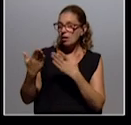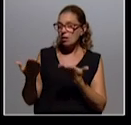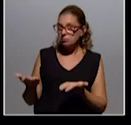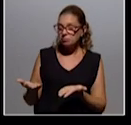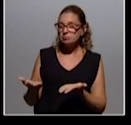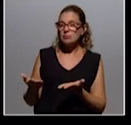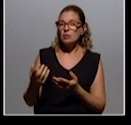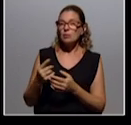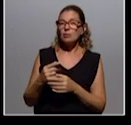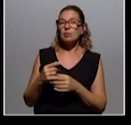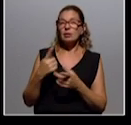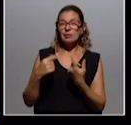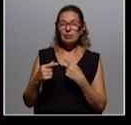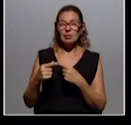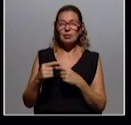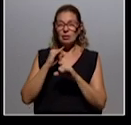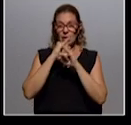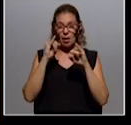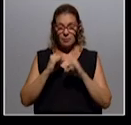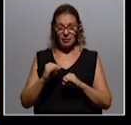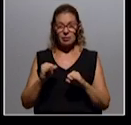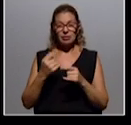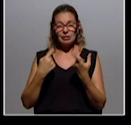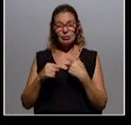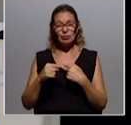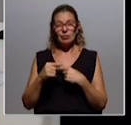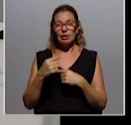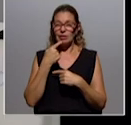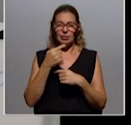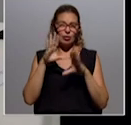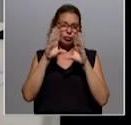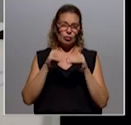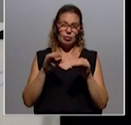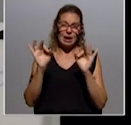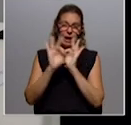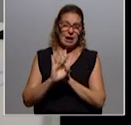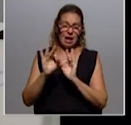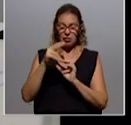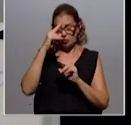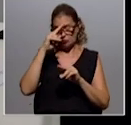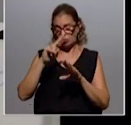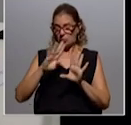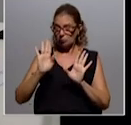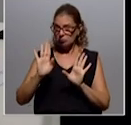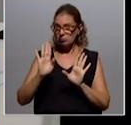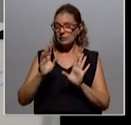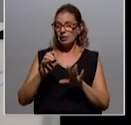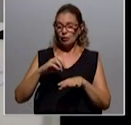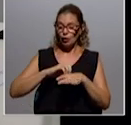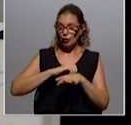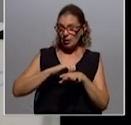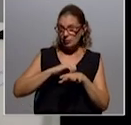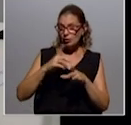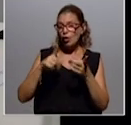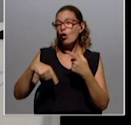así dispuestos por la Federación Universal de la Paz. Entonces, pero hay que decirlo todo, nadie ha caído enfermo, por lo menos no del coronavirus, sino